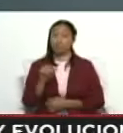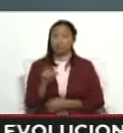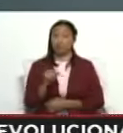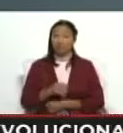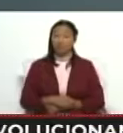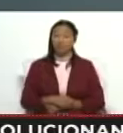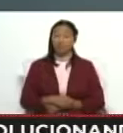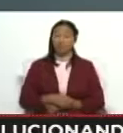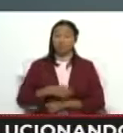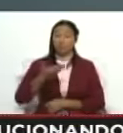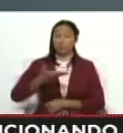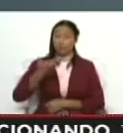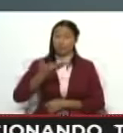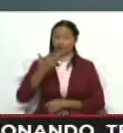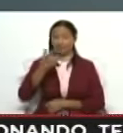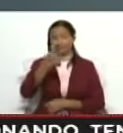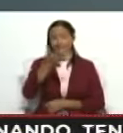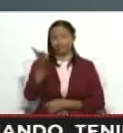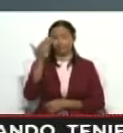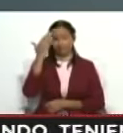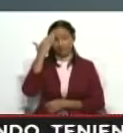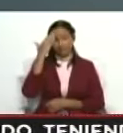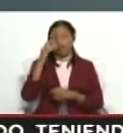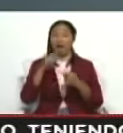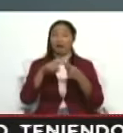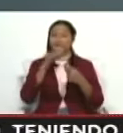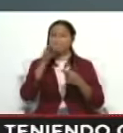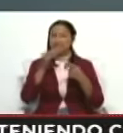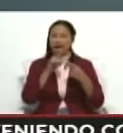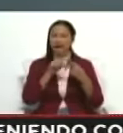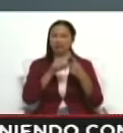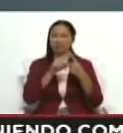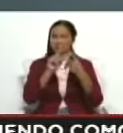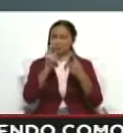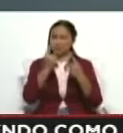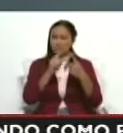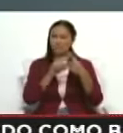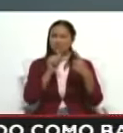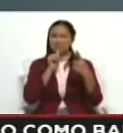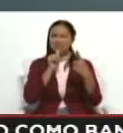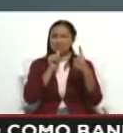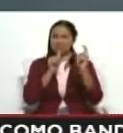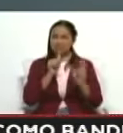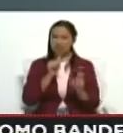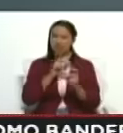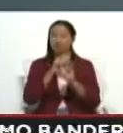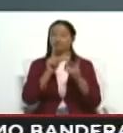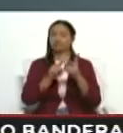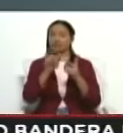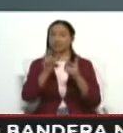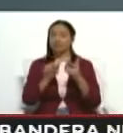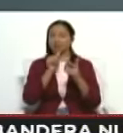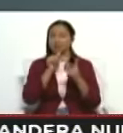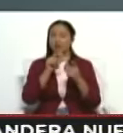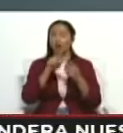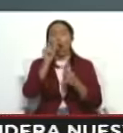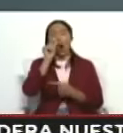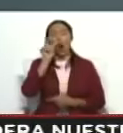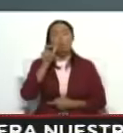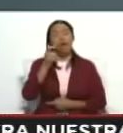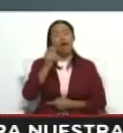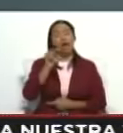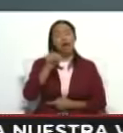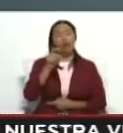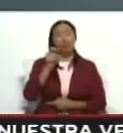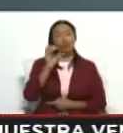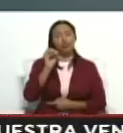importante expresarlo uno a uno, con manos derechas que tenían en ese momento como Antonio Pérez